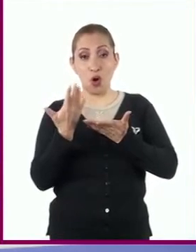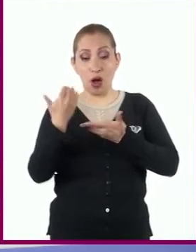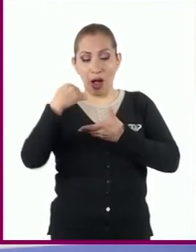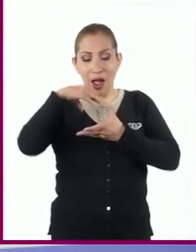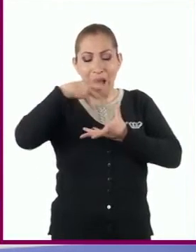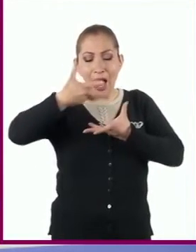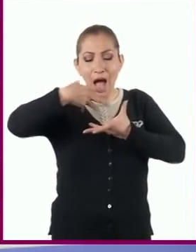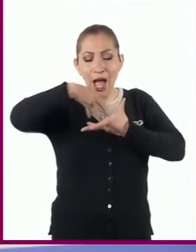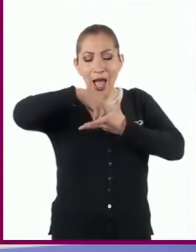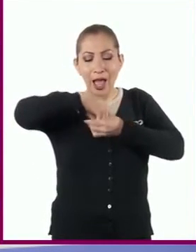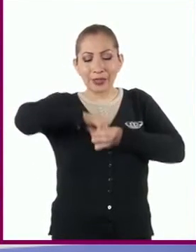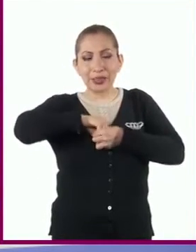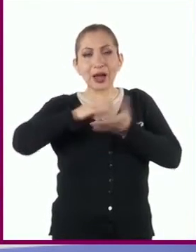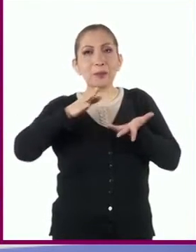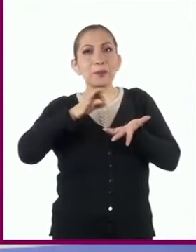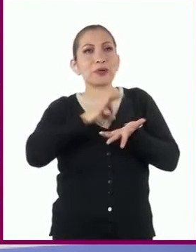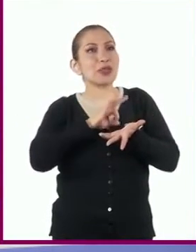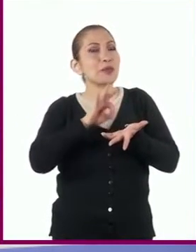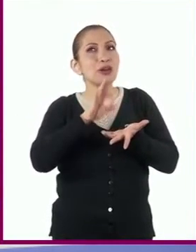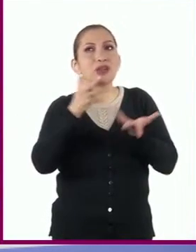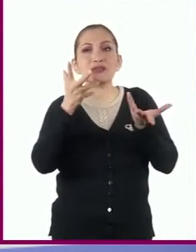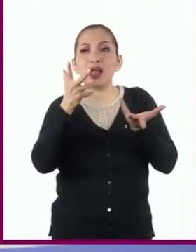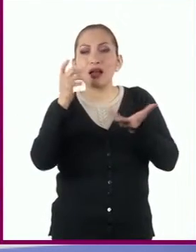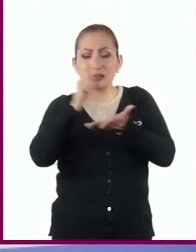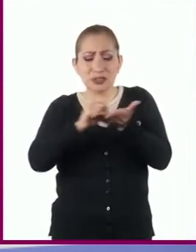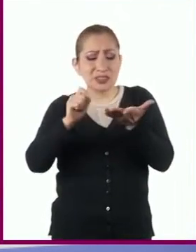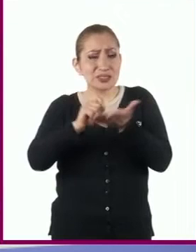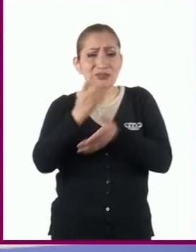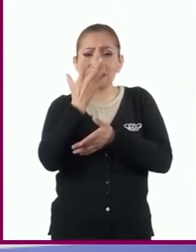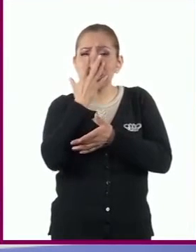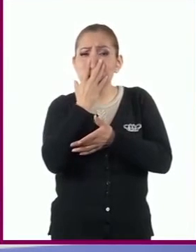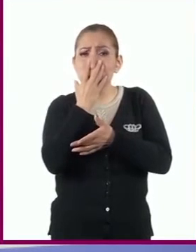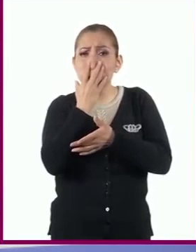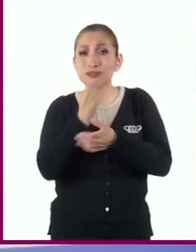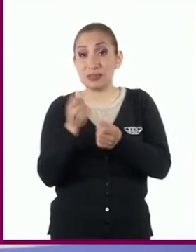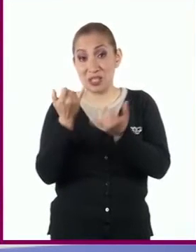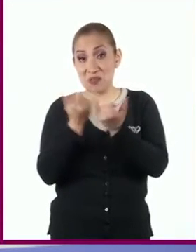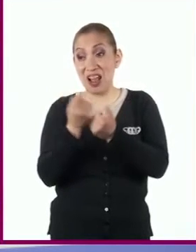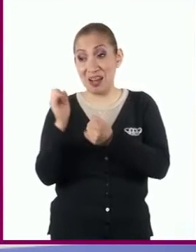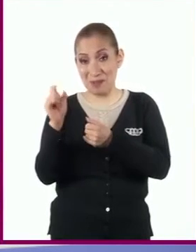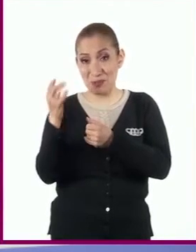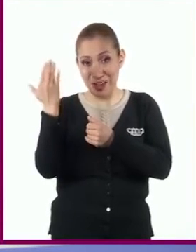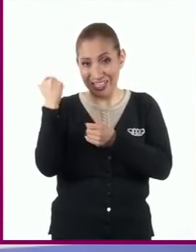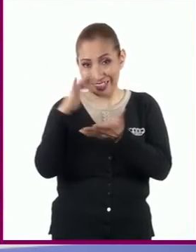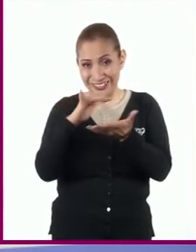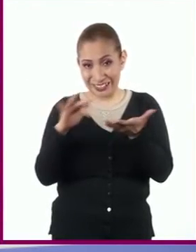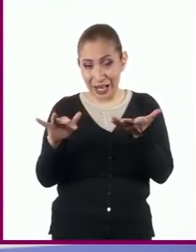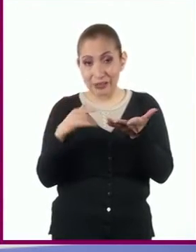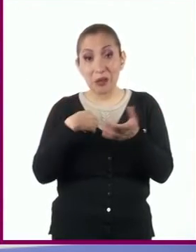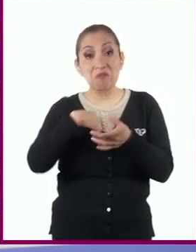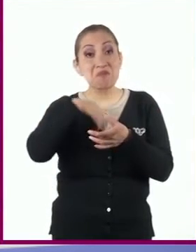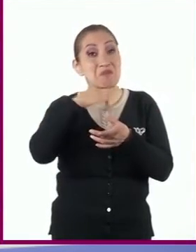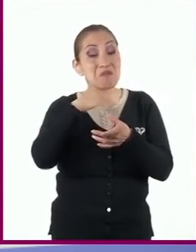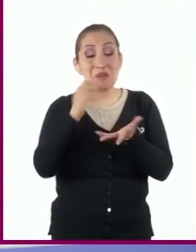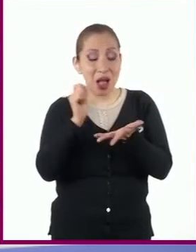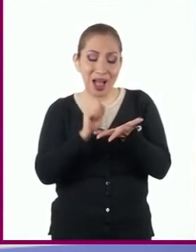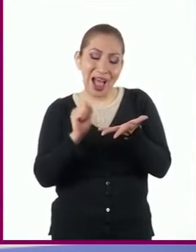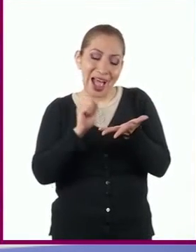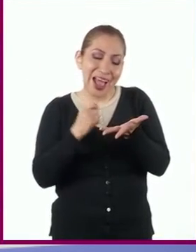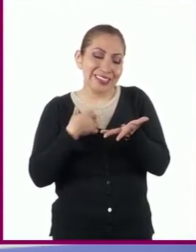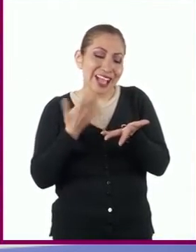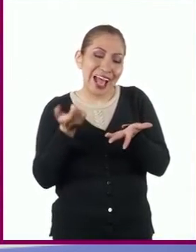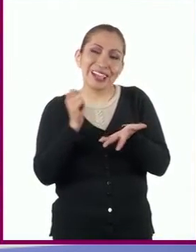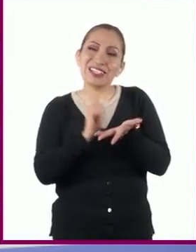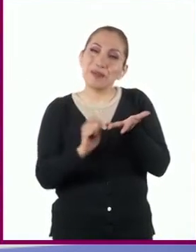puerta, somos capaces de crear textos tan hermosos como el anterior. A veces ni cuenta nos damos y ya